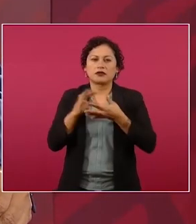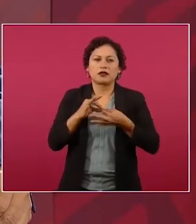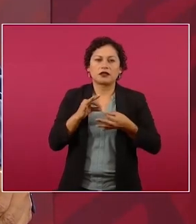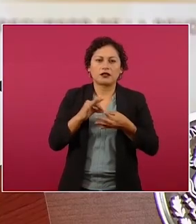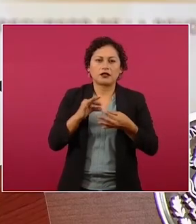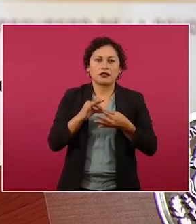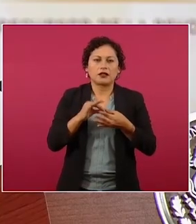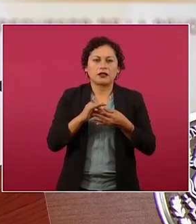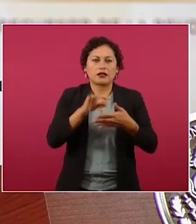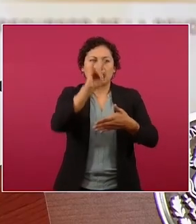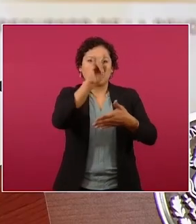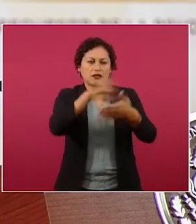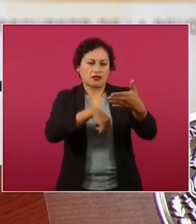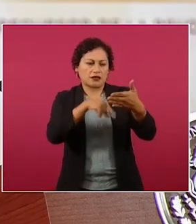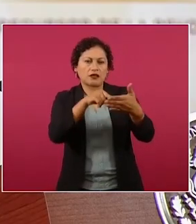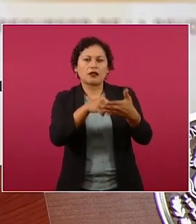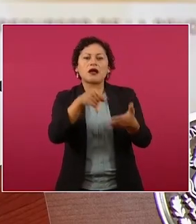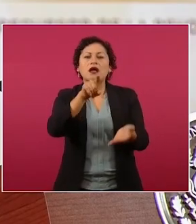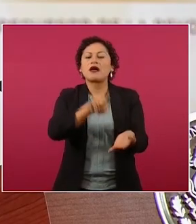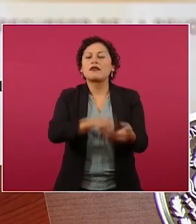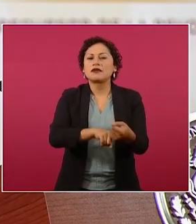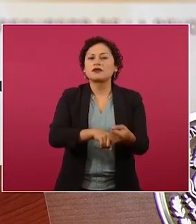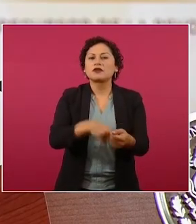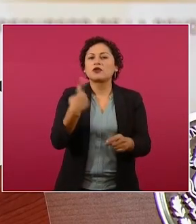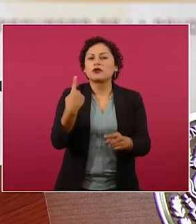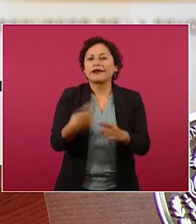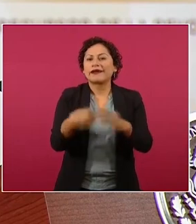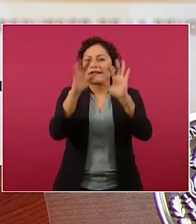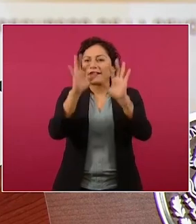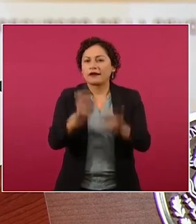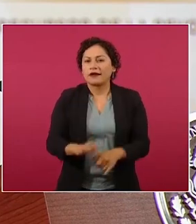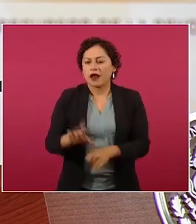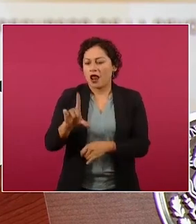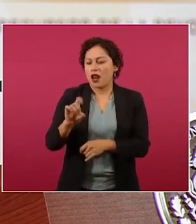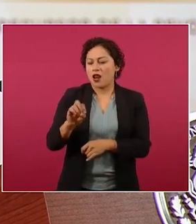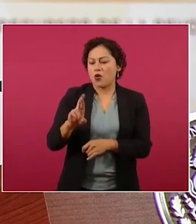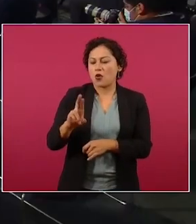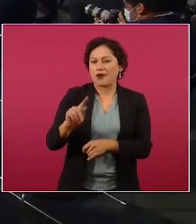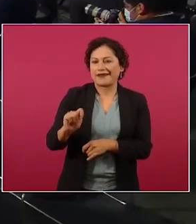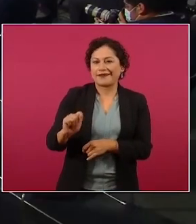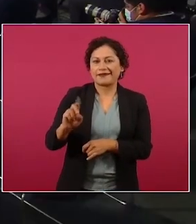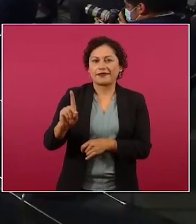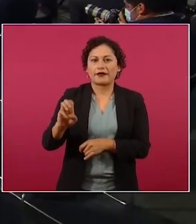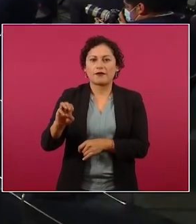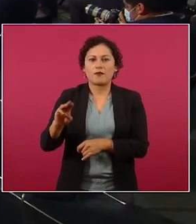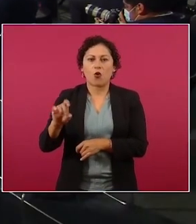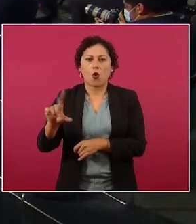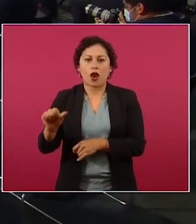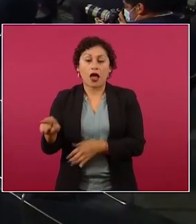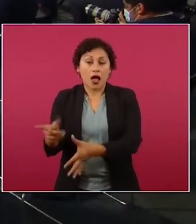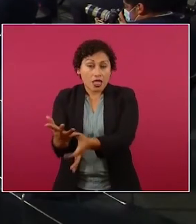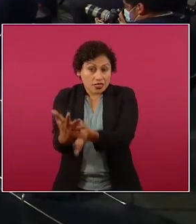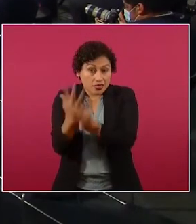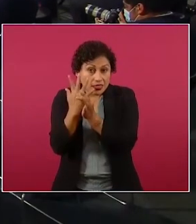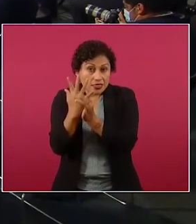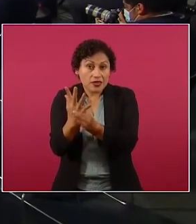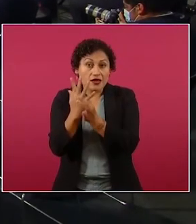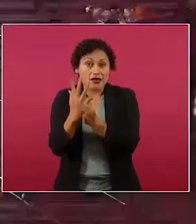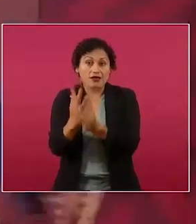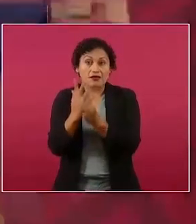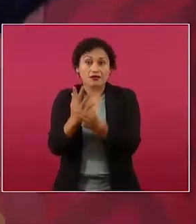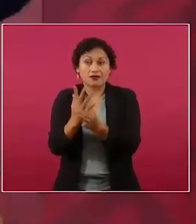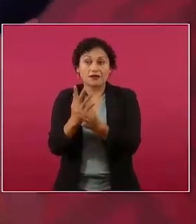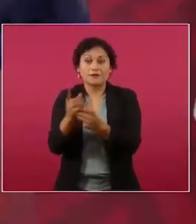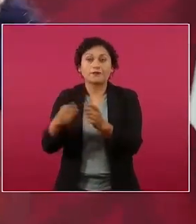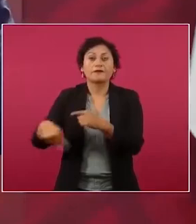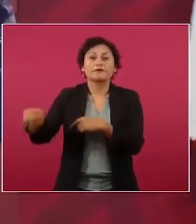de una columna de Loret de Mola, en donde dice que de fuentes muy